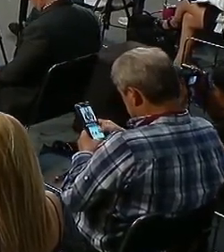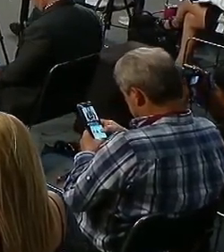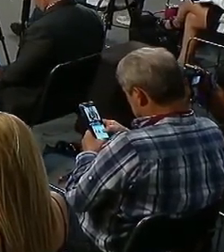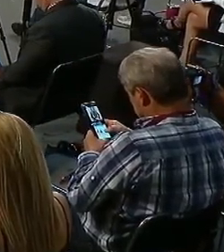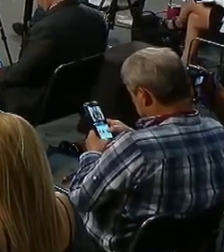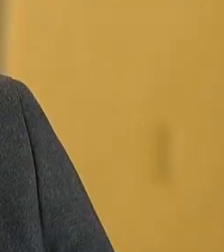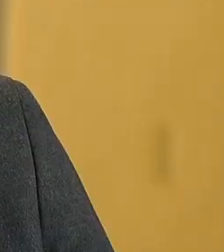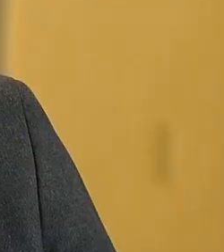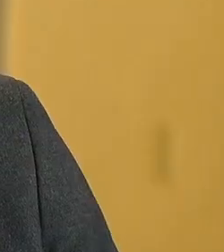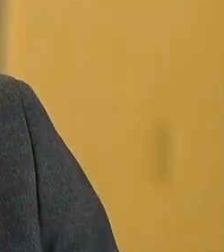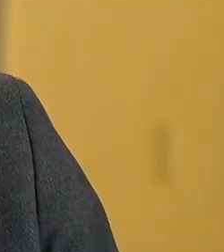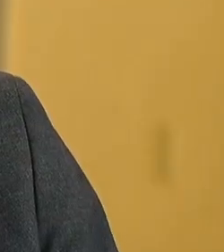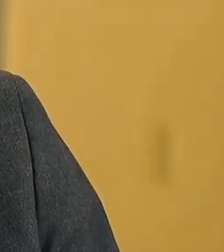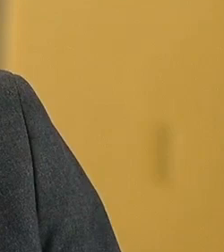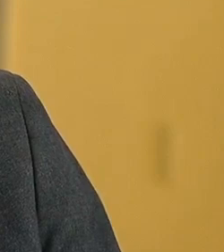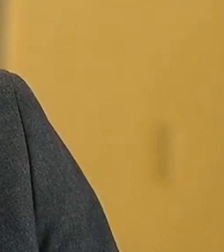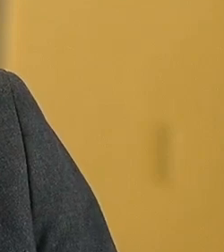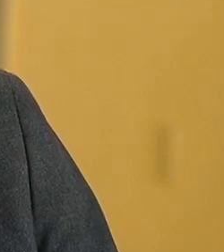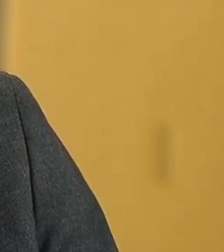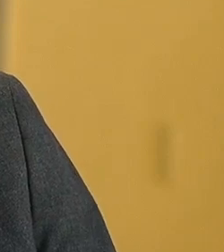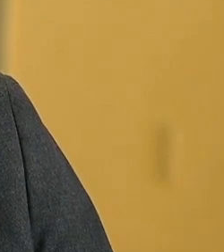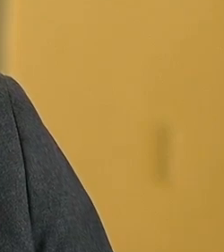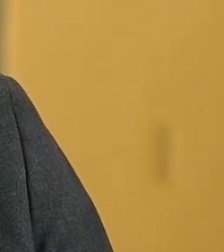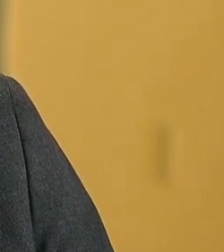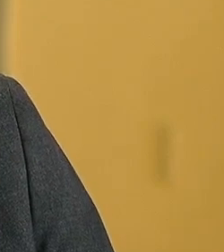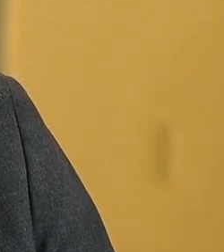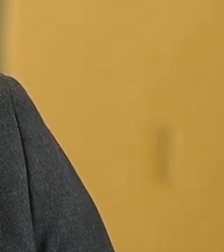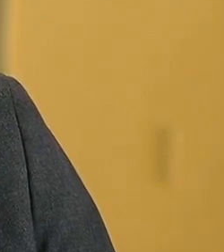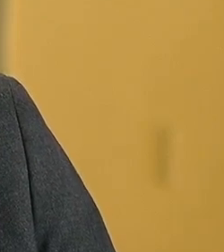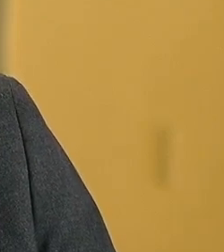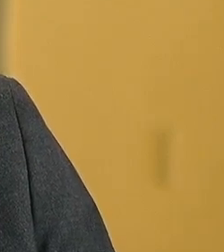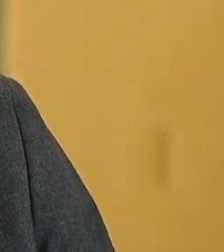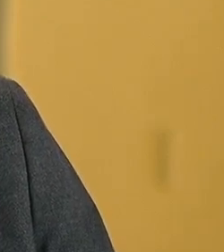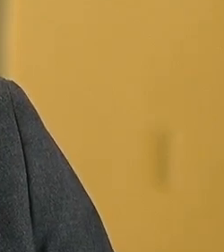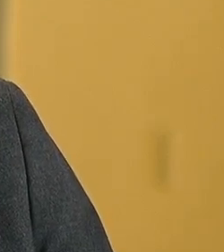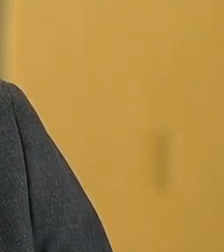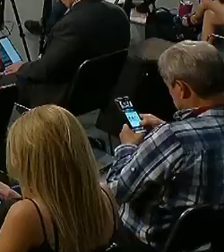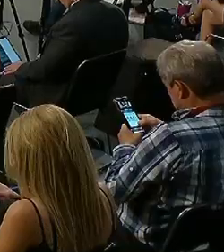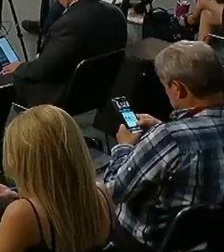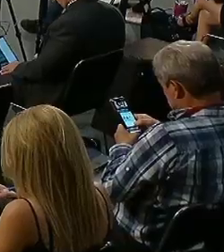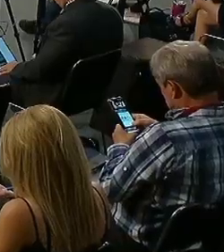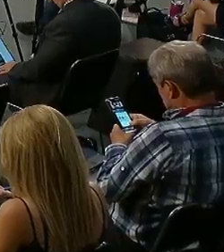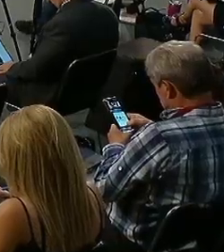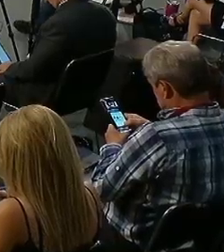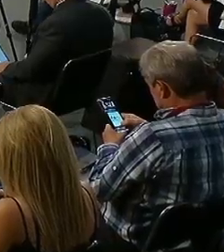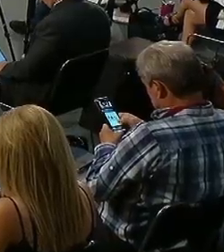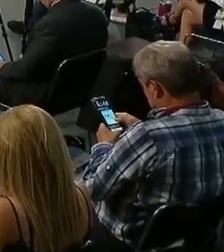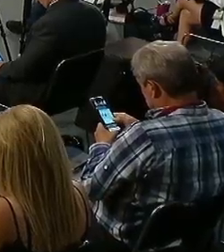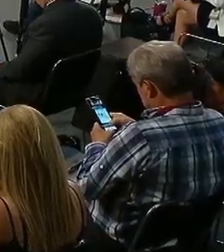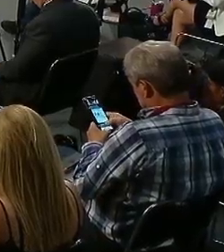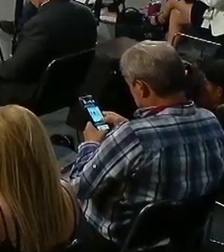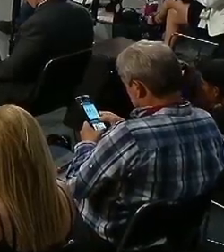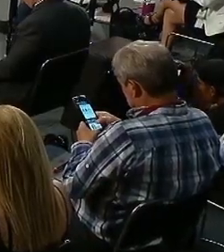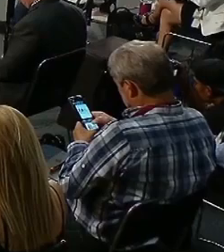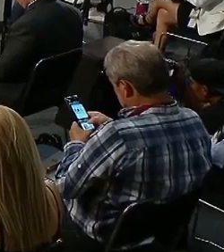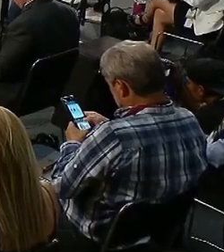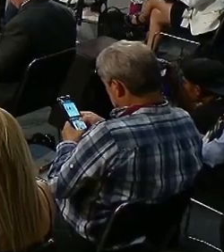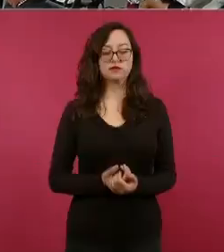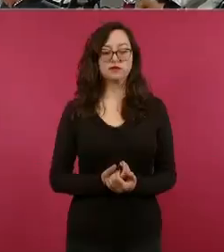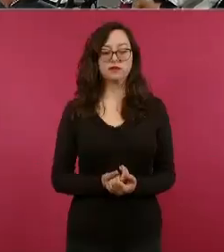en varios aspectos. Y así otras